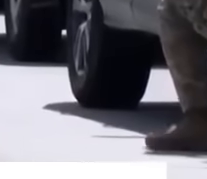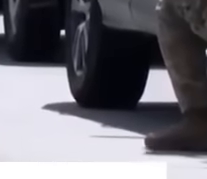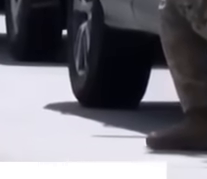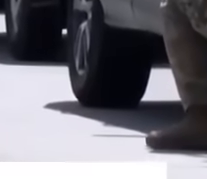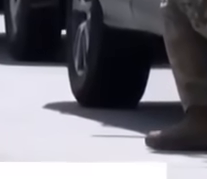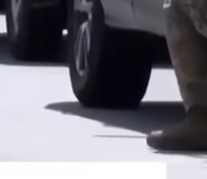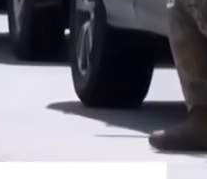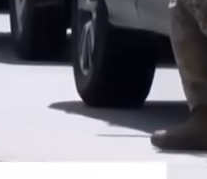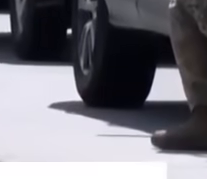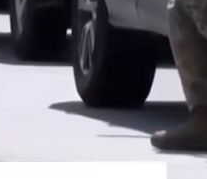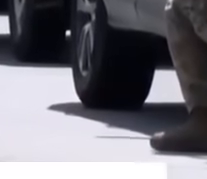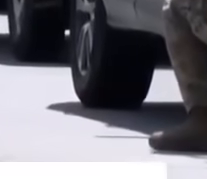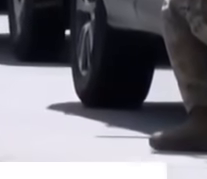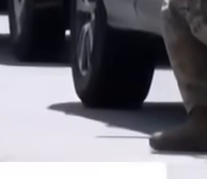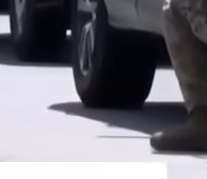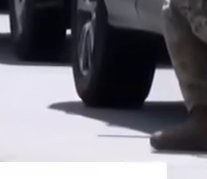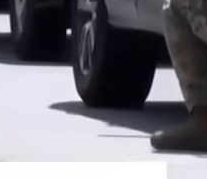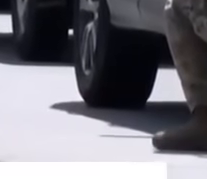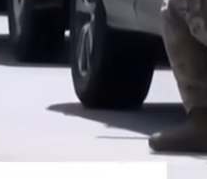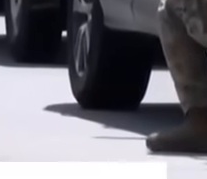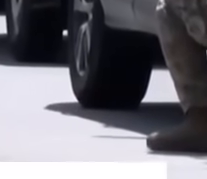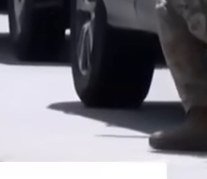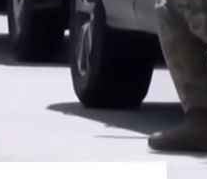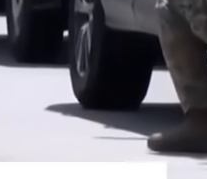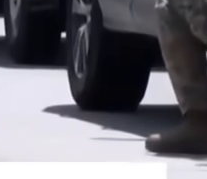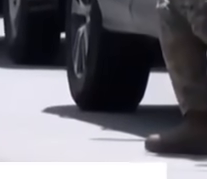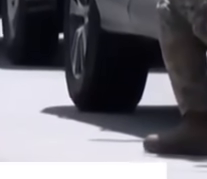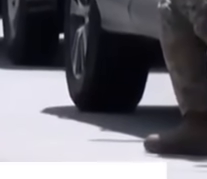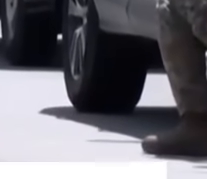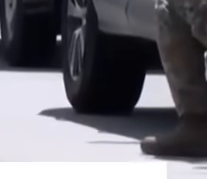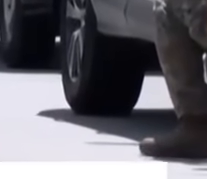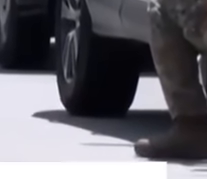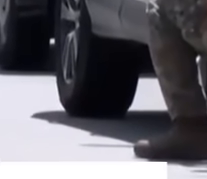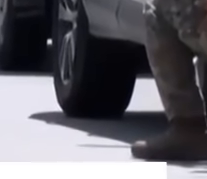ese punto y producto del tiroteo se logró también alcanzar a uno de los neumáticos, imposibilitando